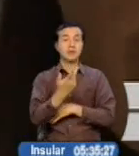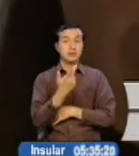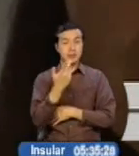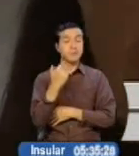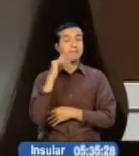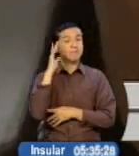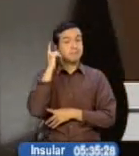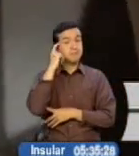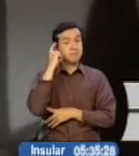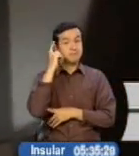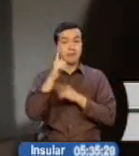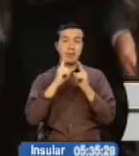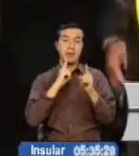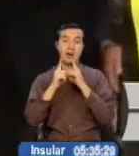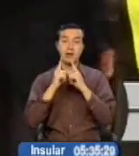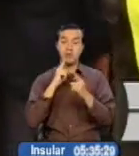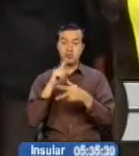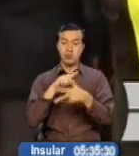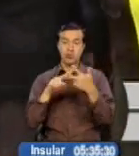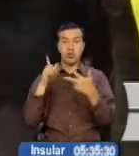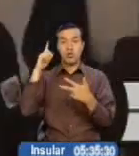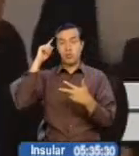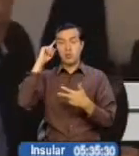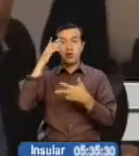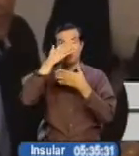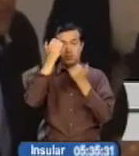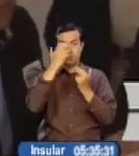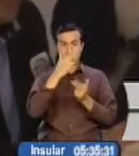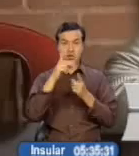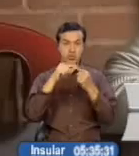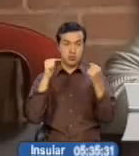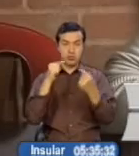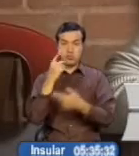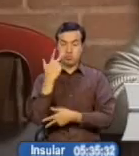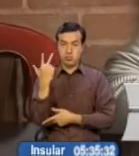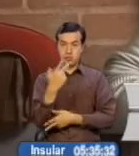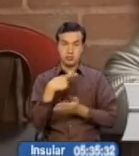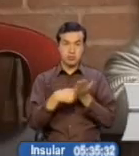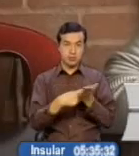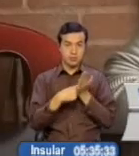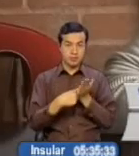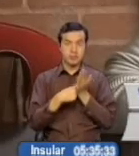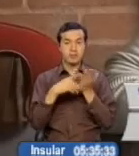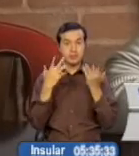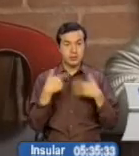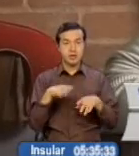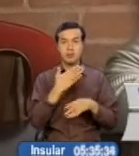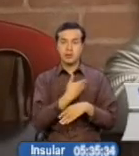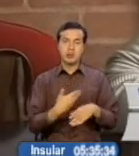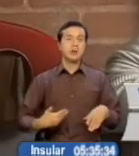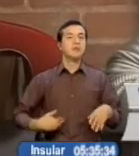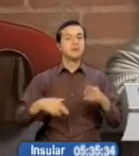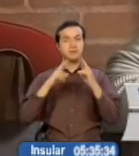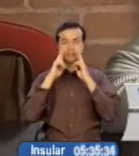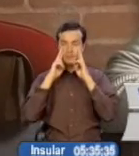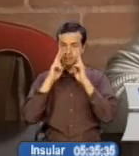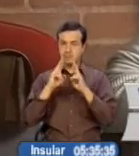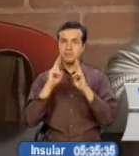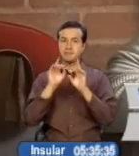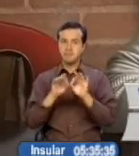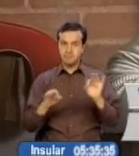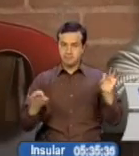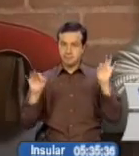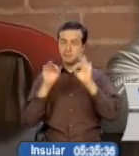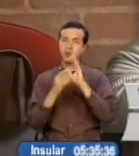más viable la del diálogo tripartito entre gobierno, FARC y oposición. Pues ya el presidente reconoció que la única opción es